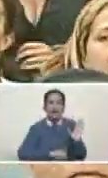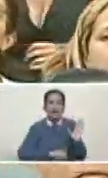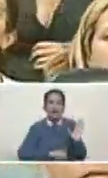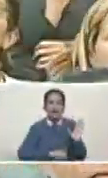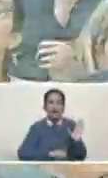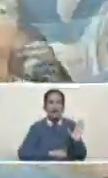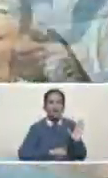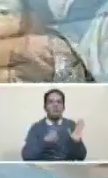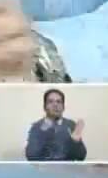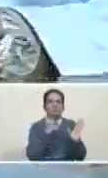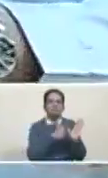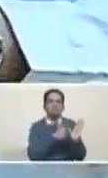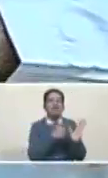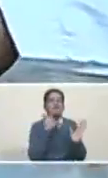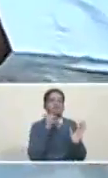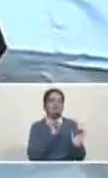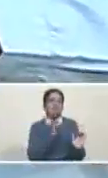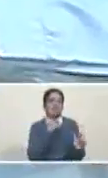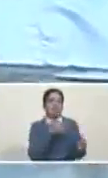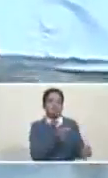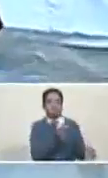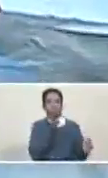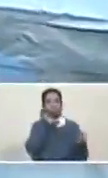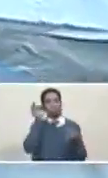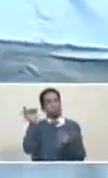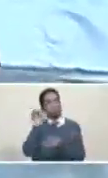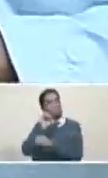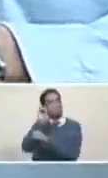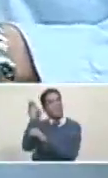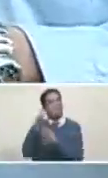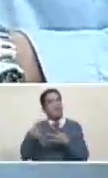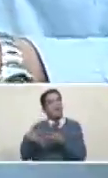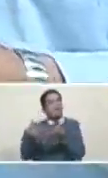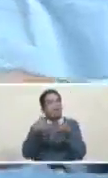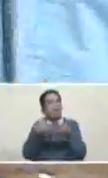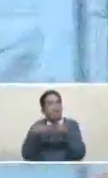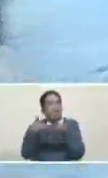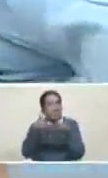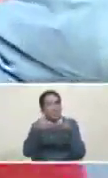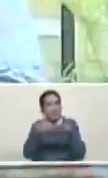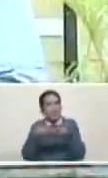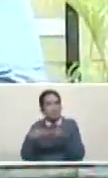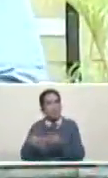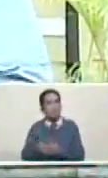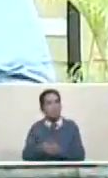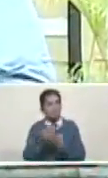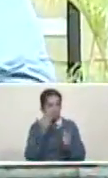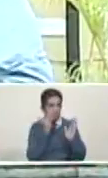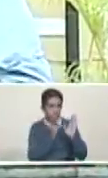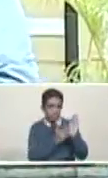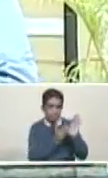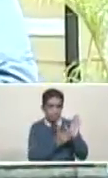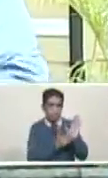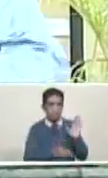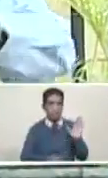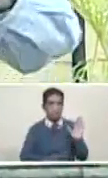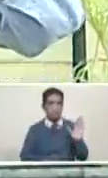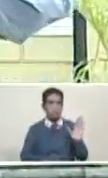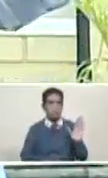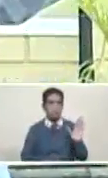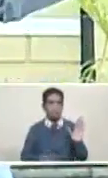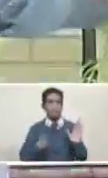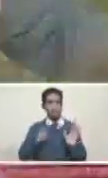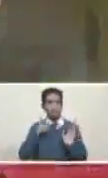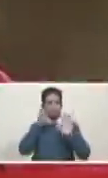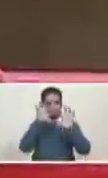la carta que le vamos a enviar al pueblo de Estados Unidos. Aquí está la carta que he hecho a